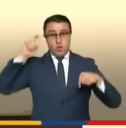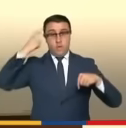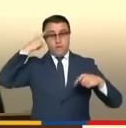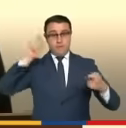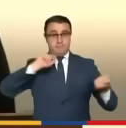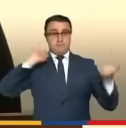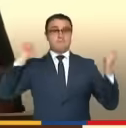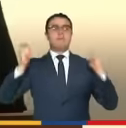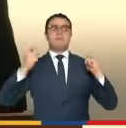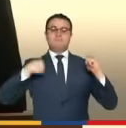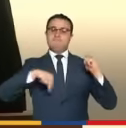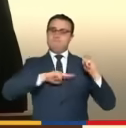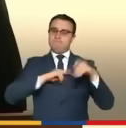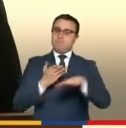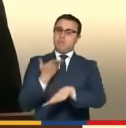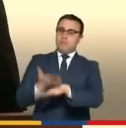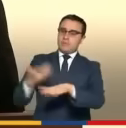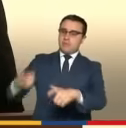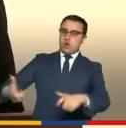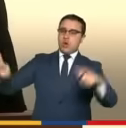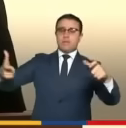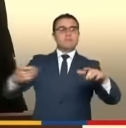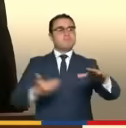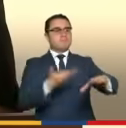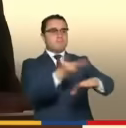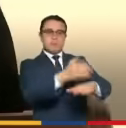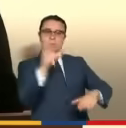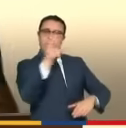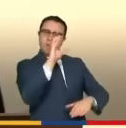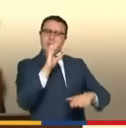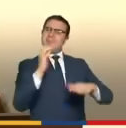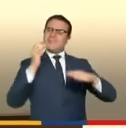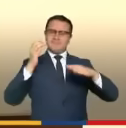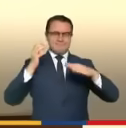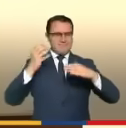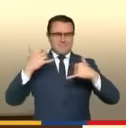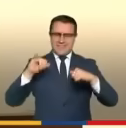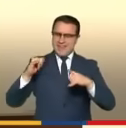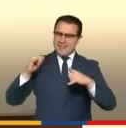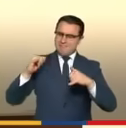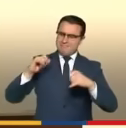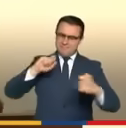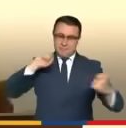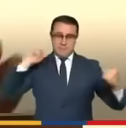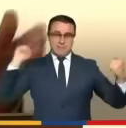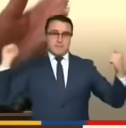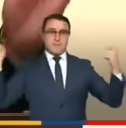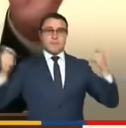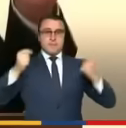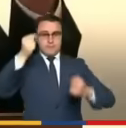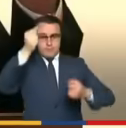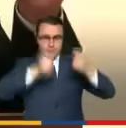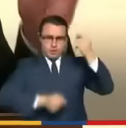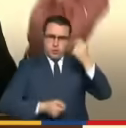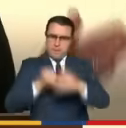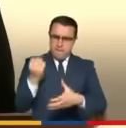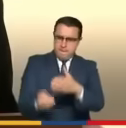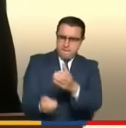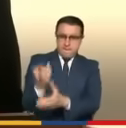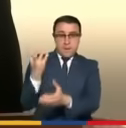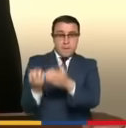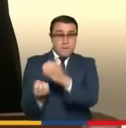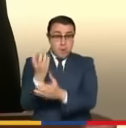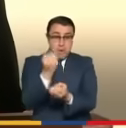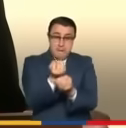la discusión del Congreso y del país es que transitemos ya hacia una economía productiva basada en la